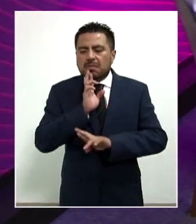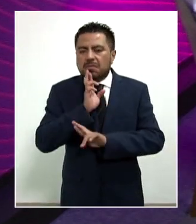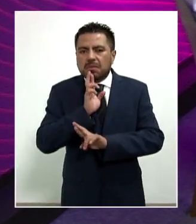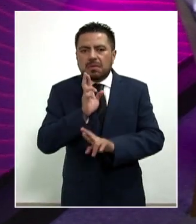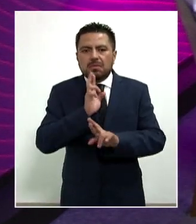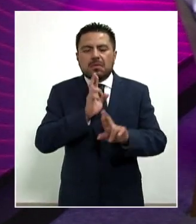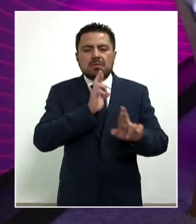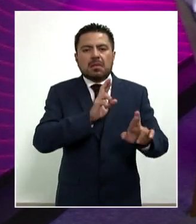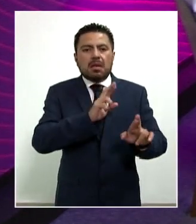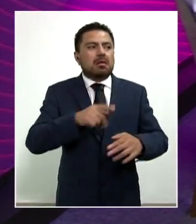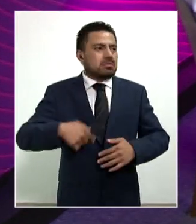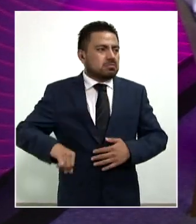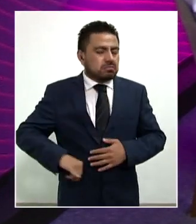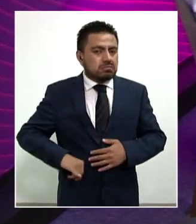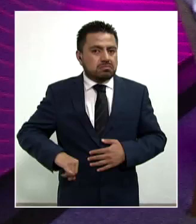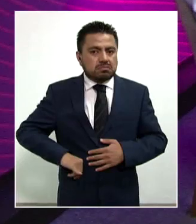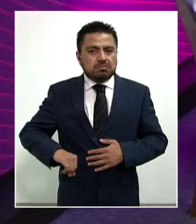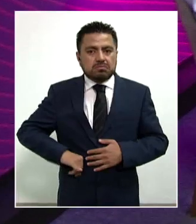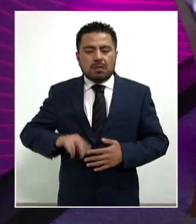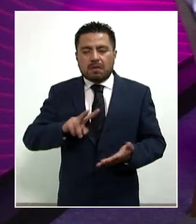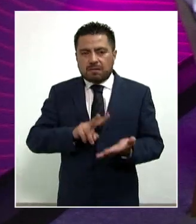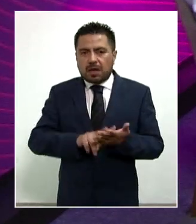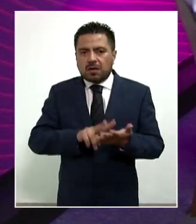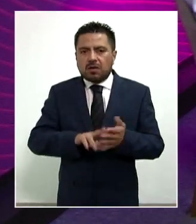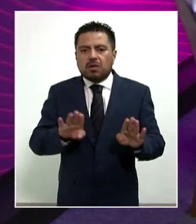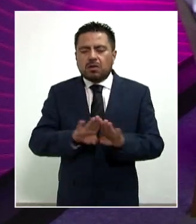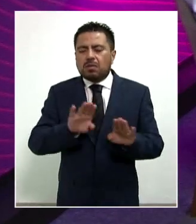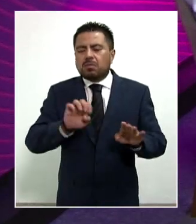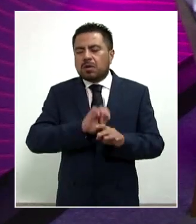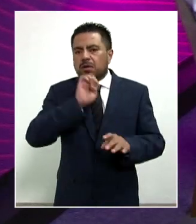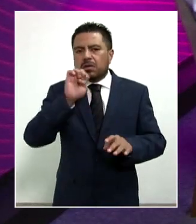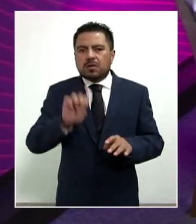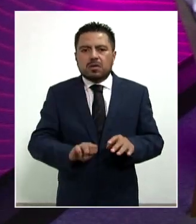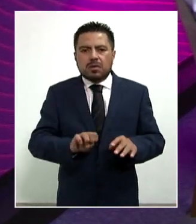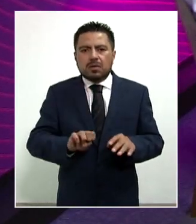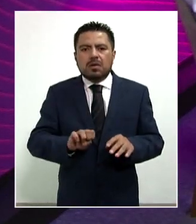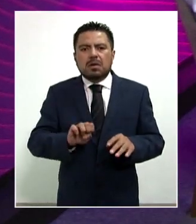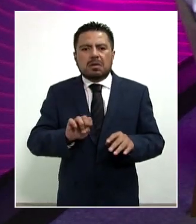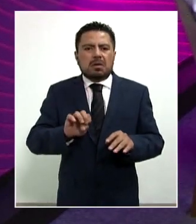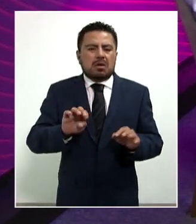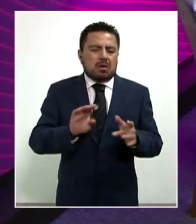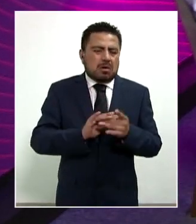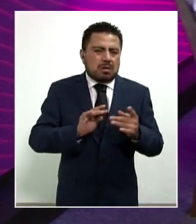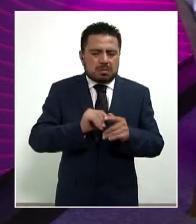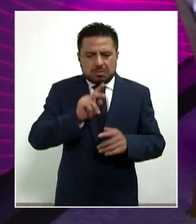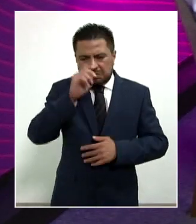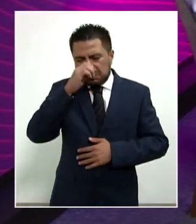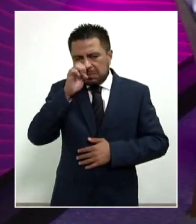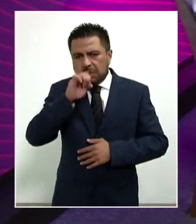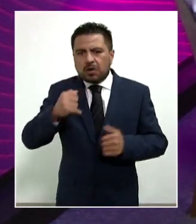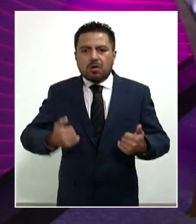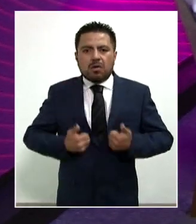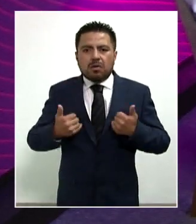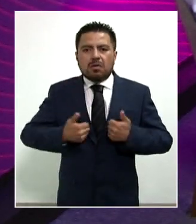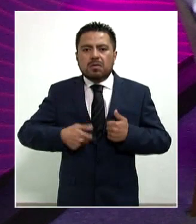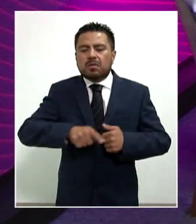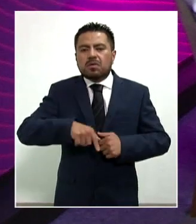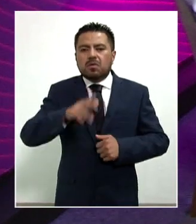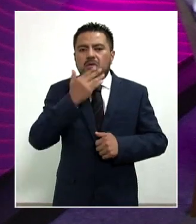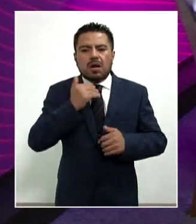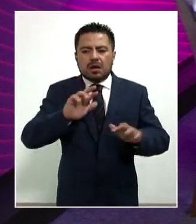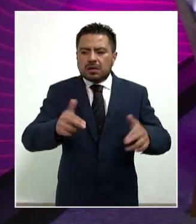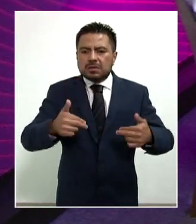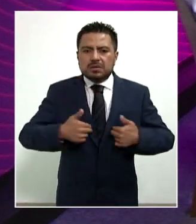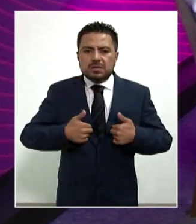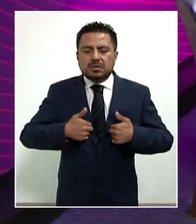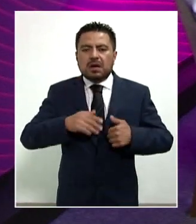resultados que será muy interesante valorar, como por ejemplo, al menos de manera anecdótica, de muchachos que si uno no recibió la